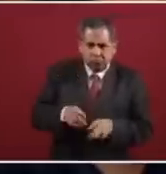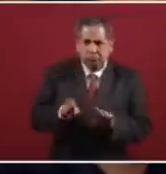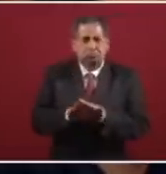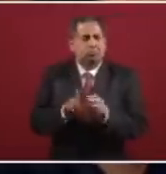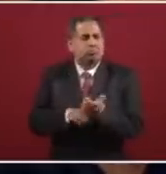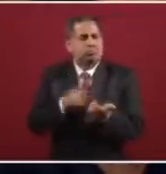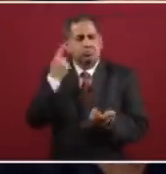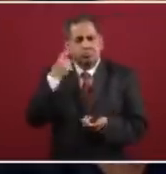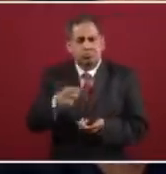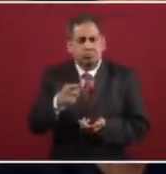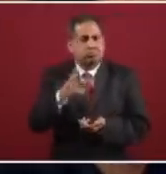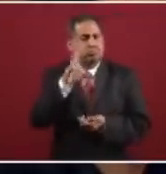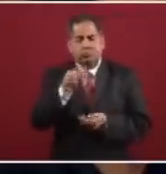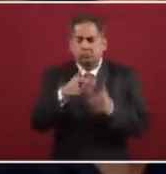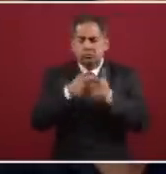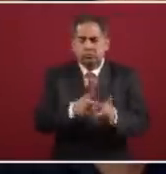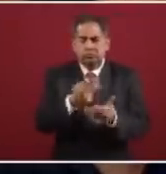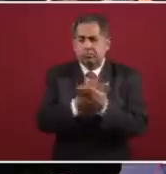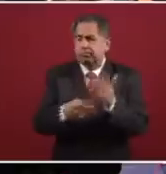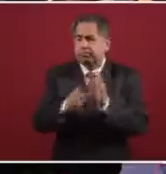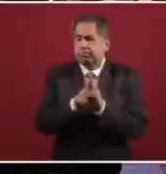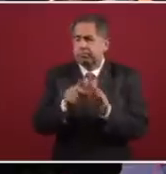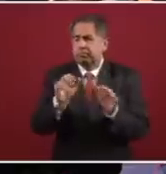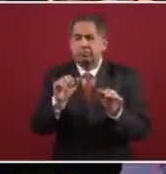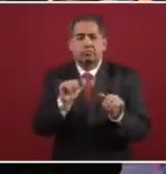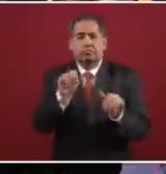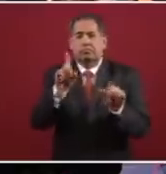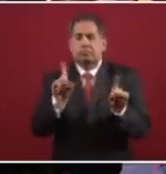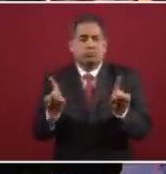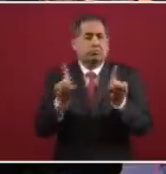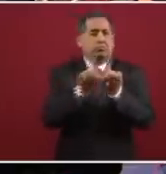para ya no se concursen esas plazas. Mire,